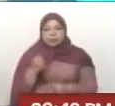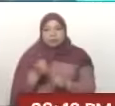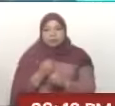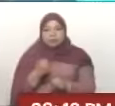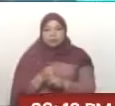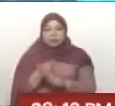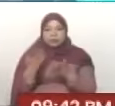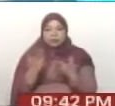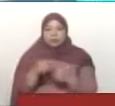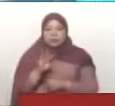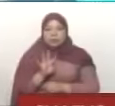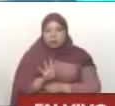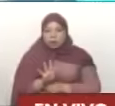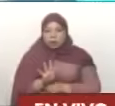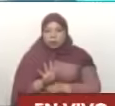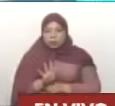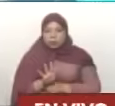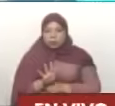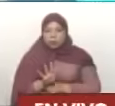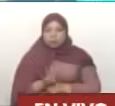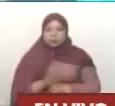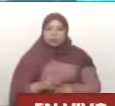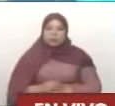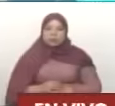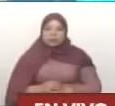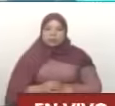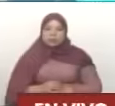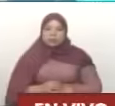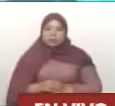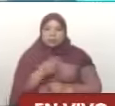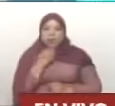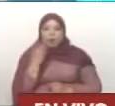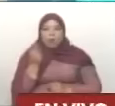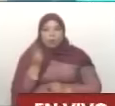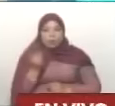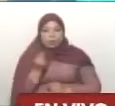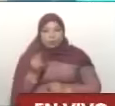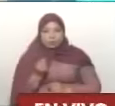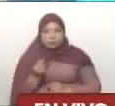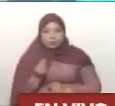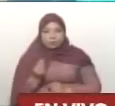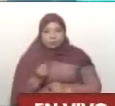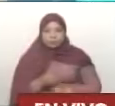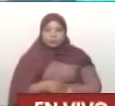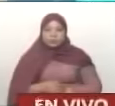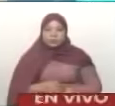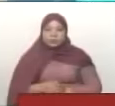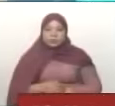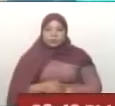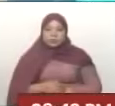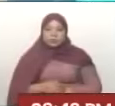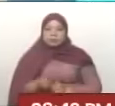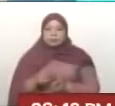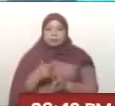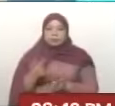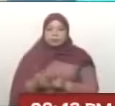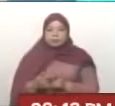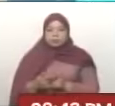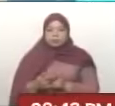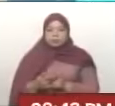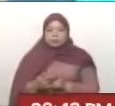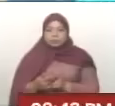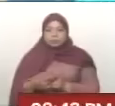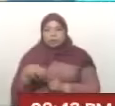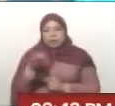generación número 4, la generación joven. ¿Ah? Brillante. Entonces, en